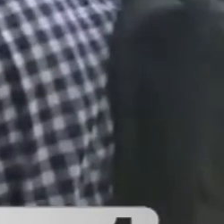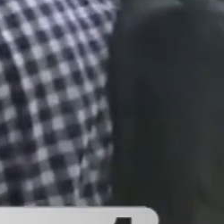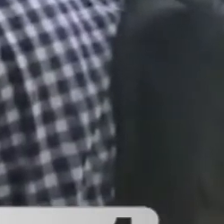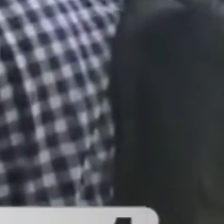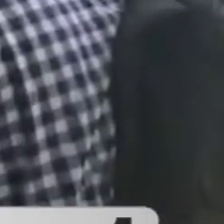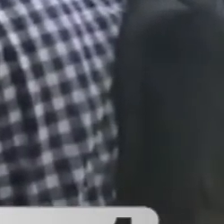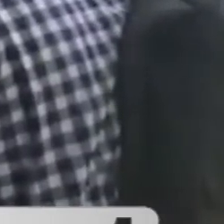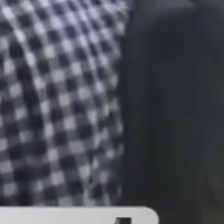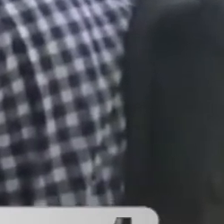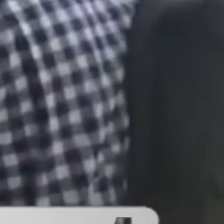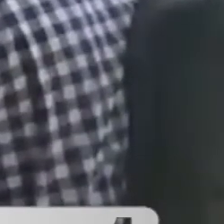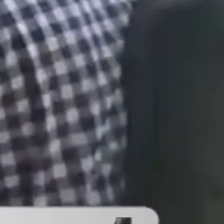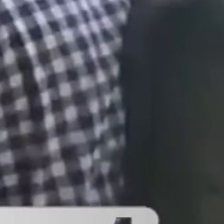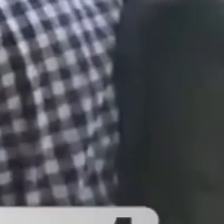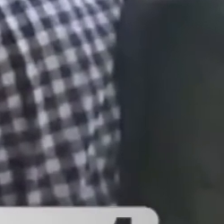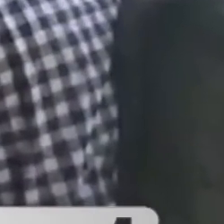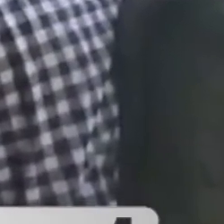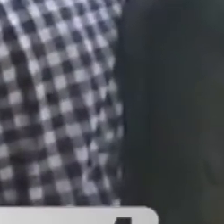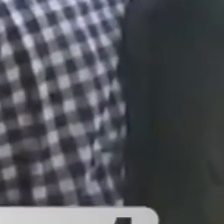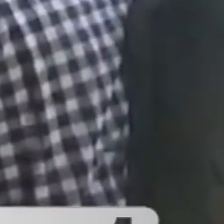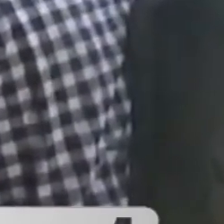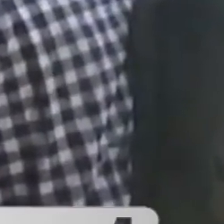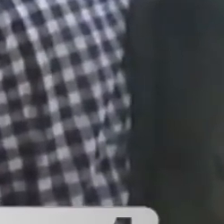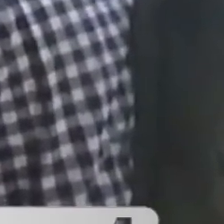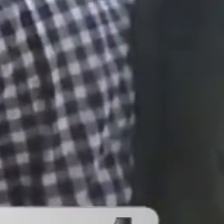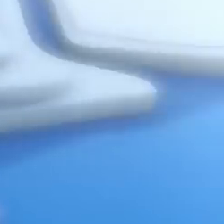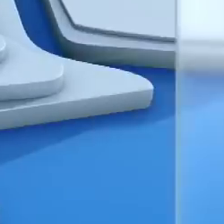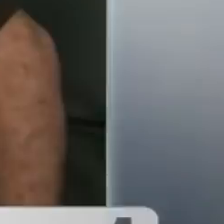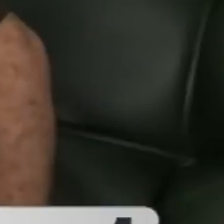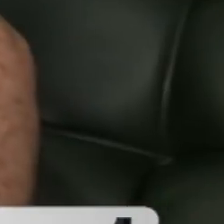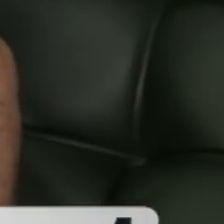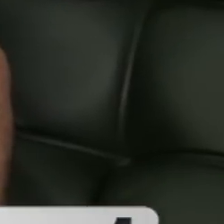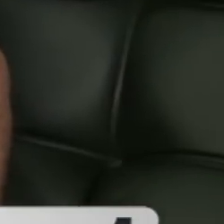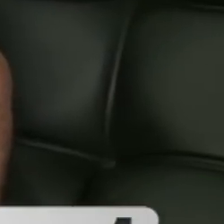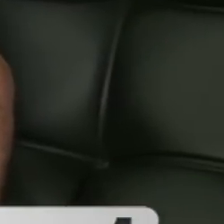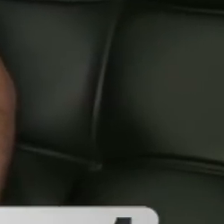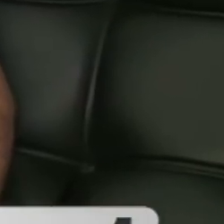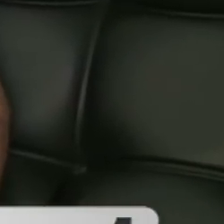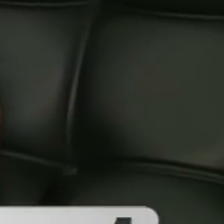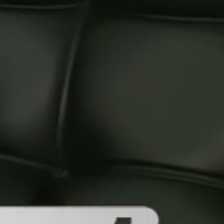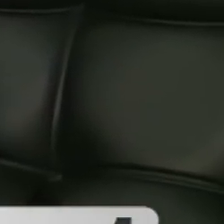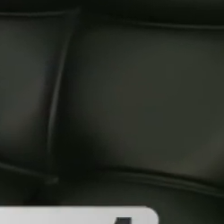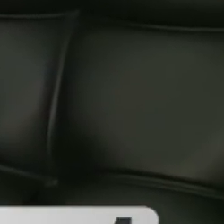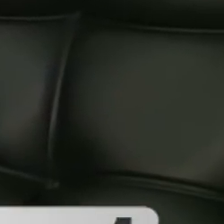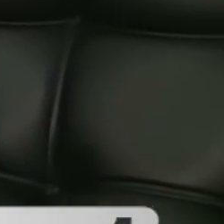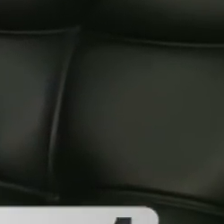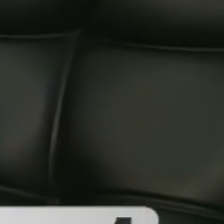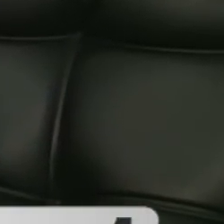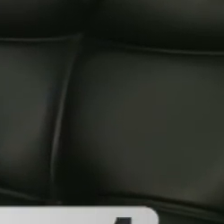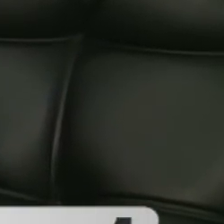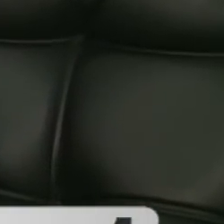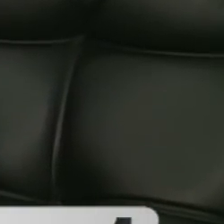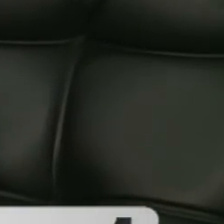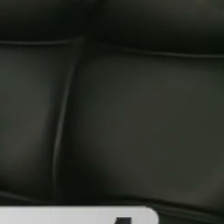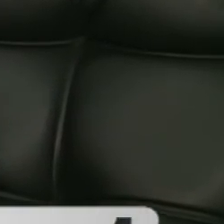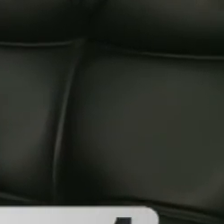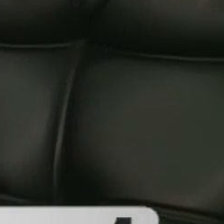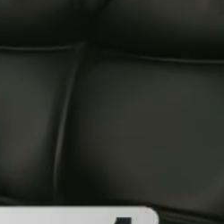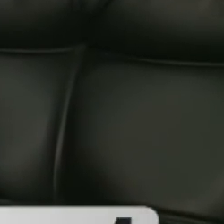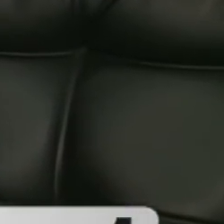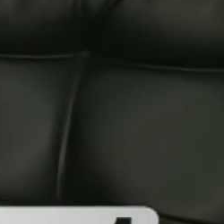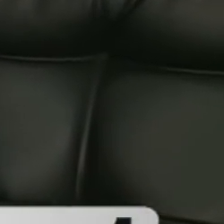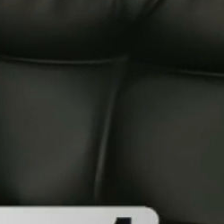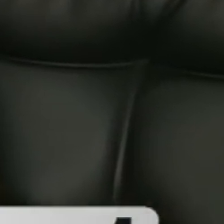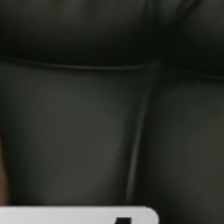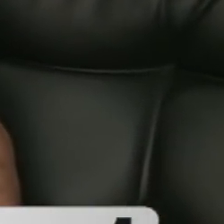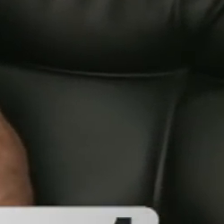falso en redes, hombre engaña a menores y abusa de ellos. Comité médico evalúa caso de Víctor Escobar para aplicación de